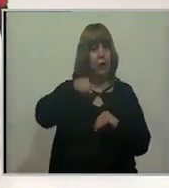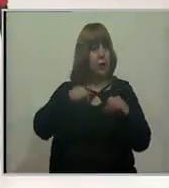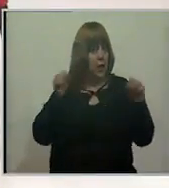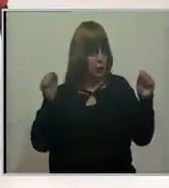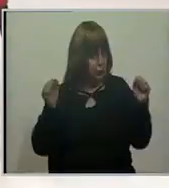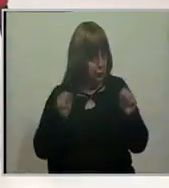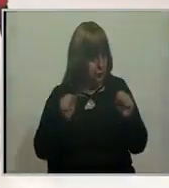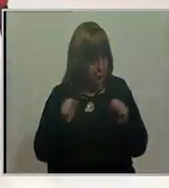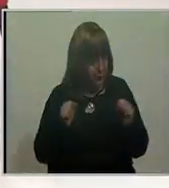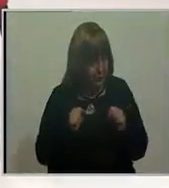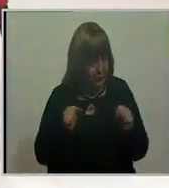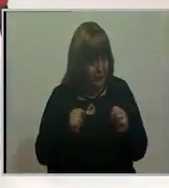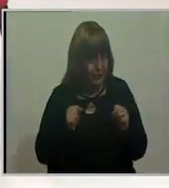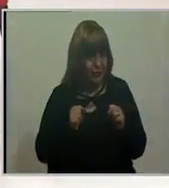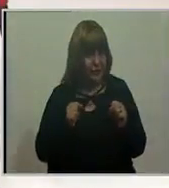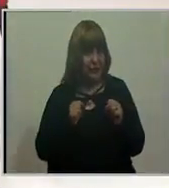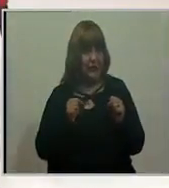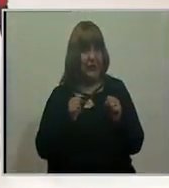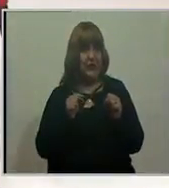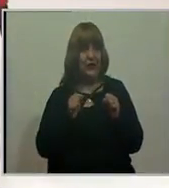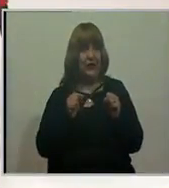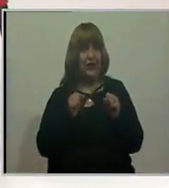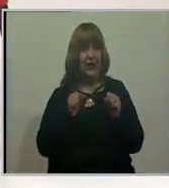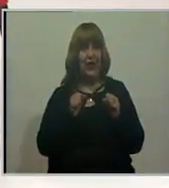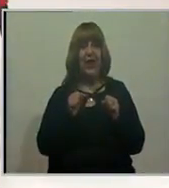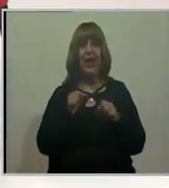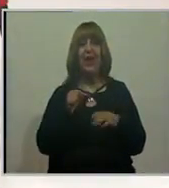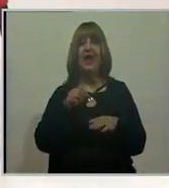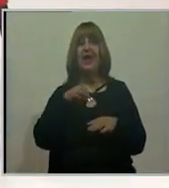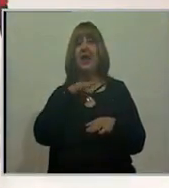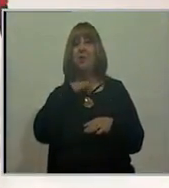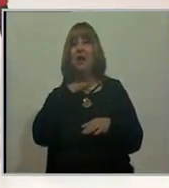frío, calorcito. En México, no